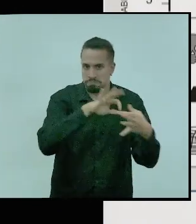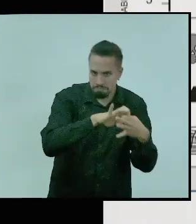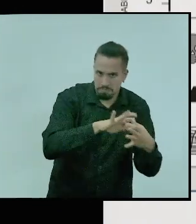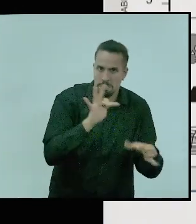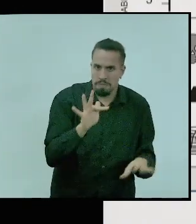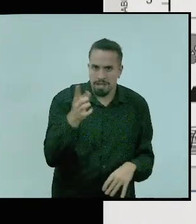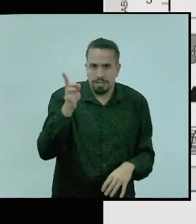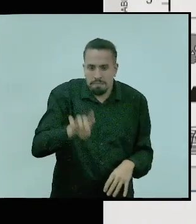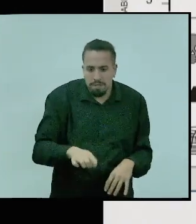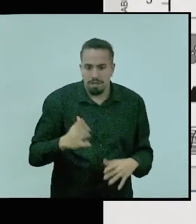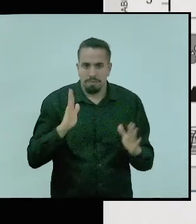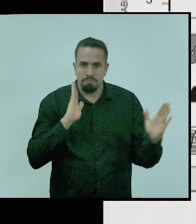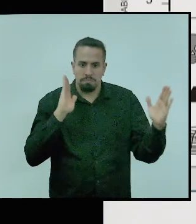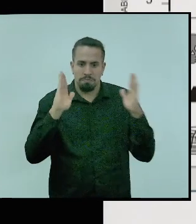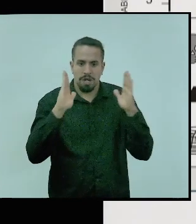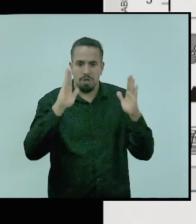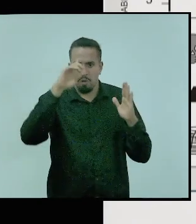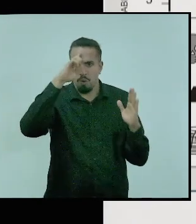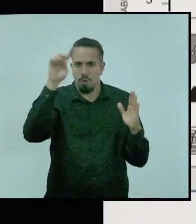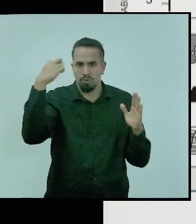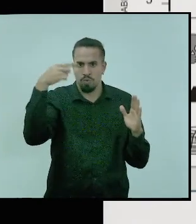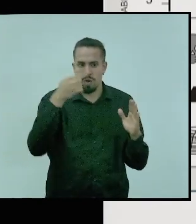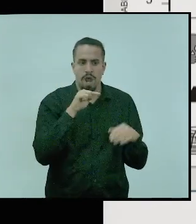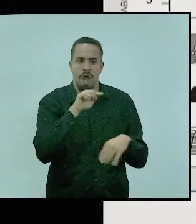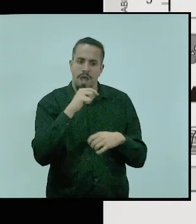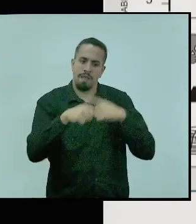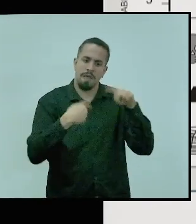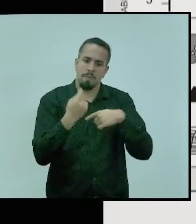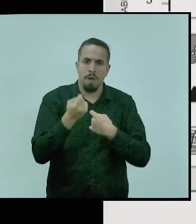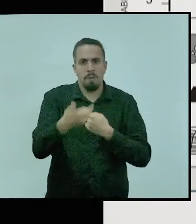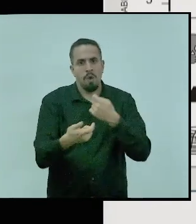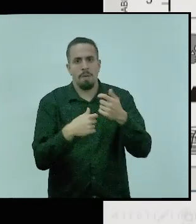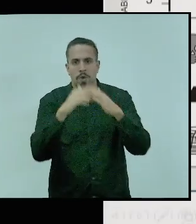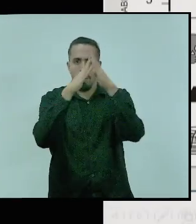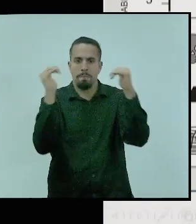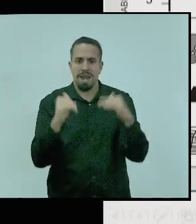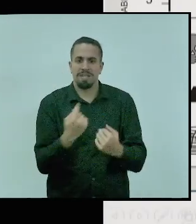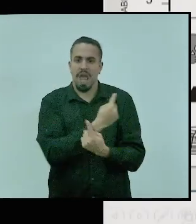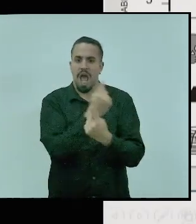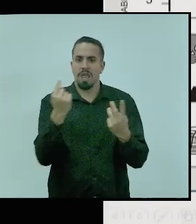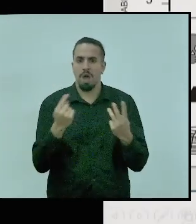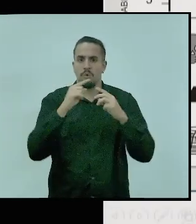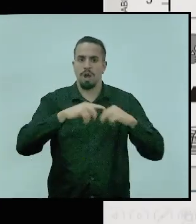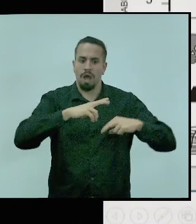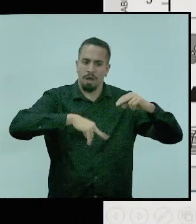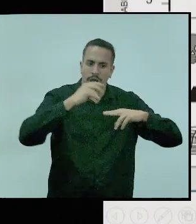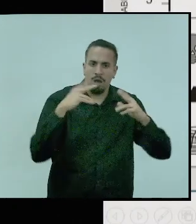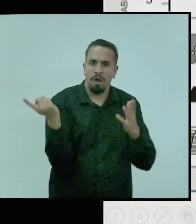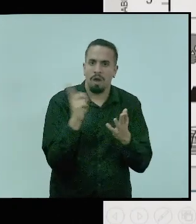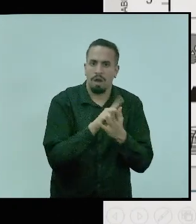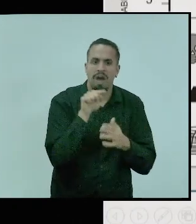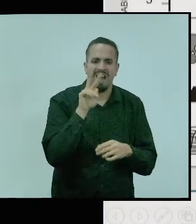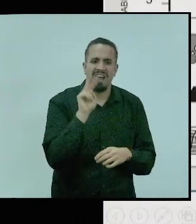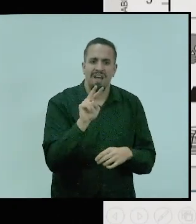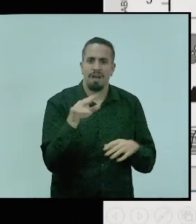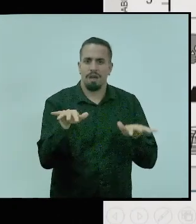conocer el periodo cultural en el cual se fue reconstruyendo cada una de las pirámides, fuimos capaces de situar